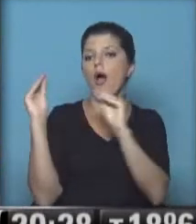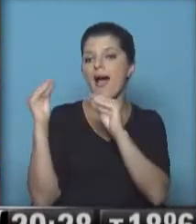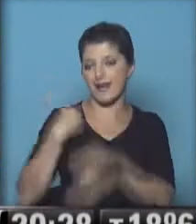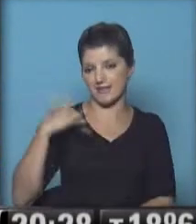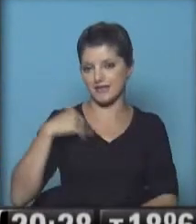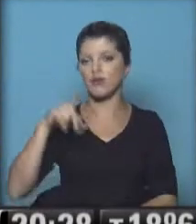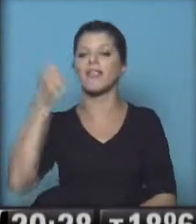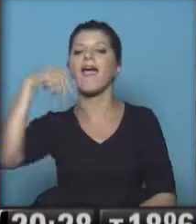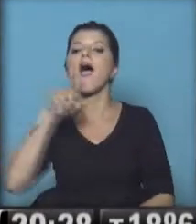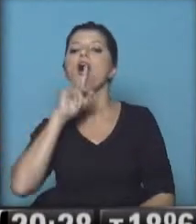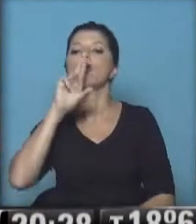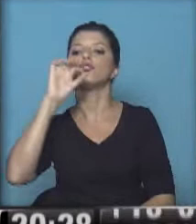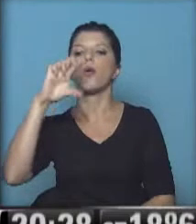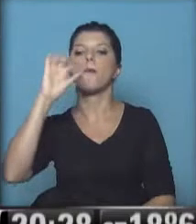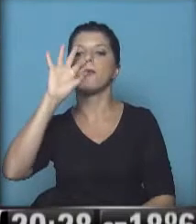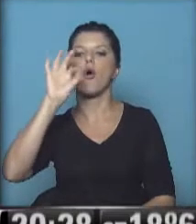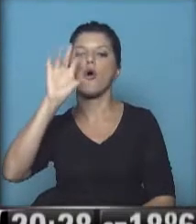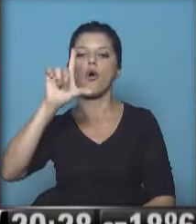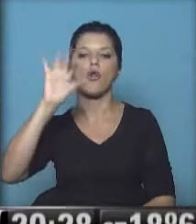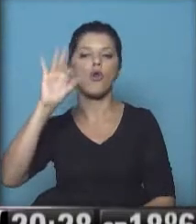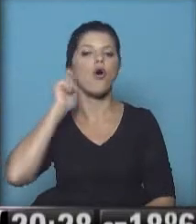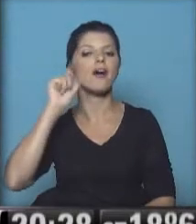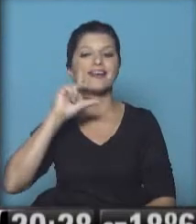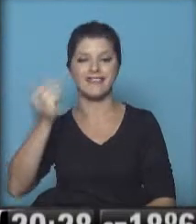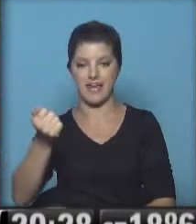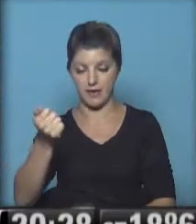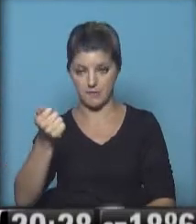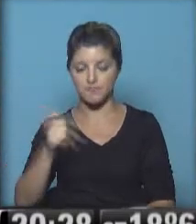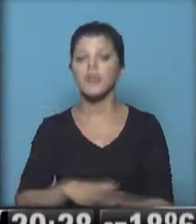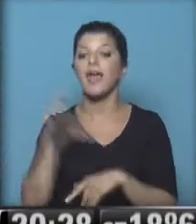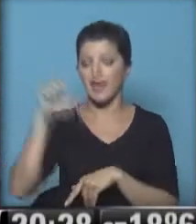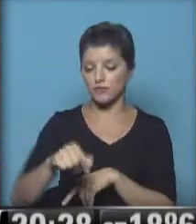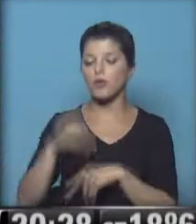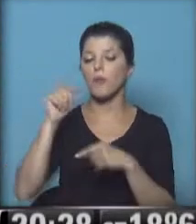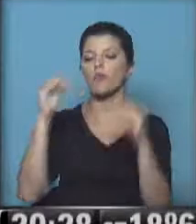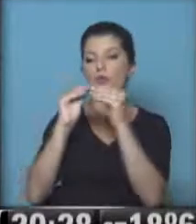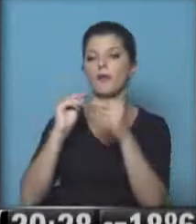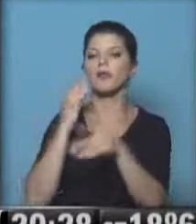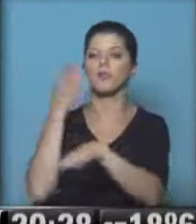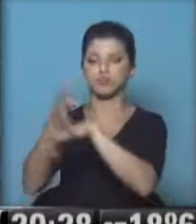antropología forense. Este informe es de nuestros enviados especiales de Visión 7 en el lugar.